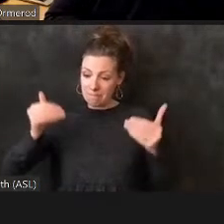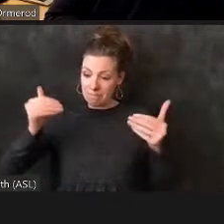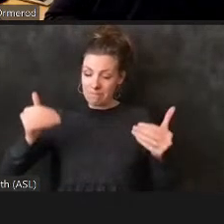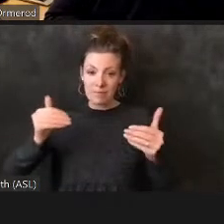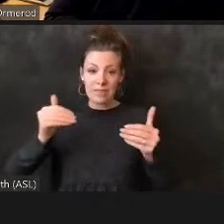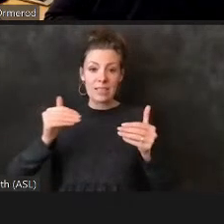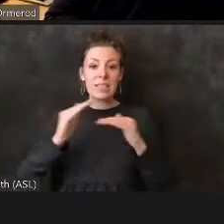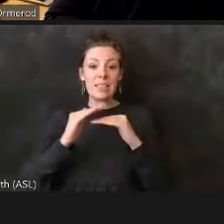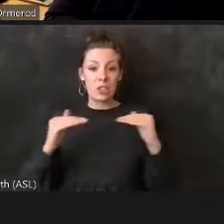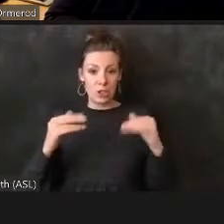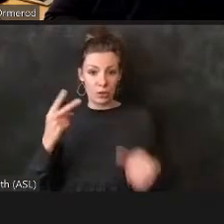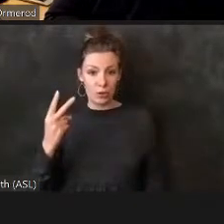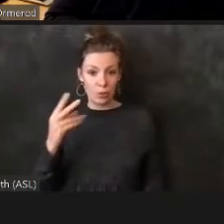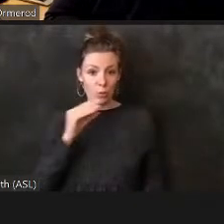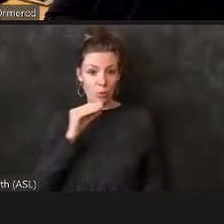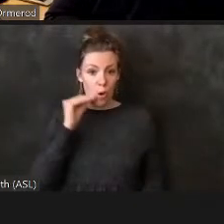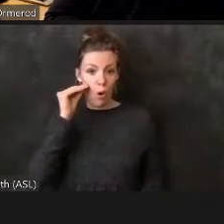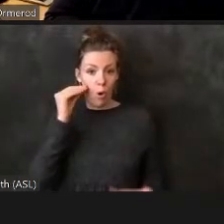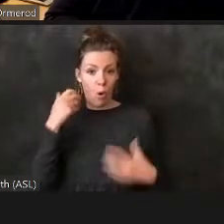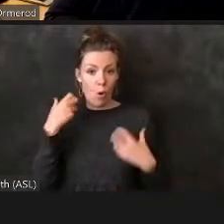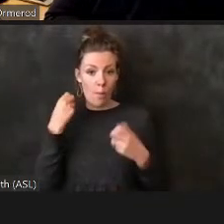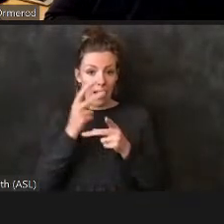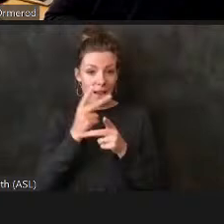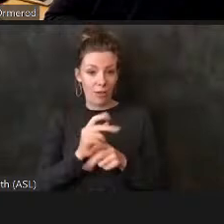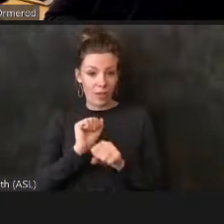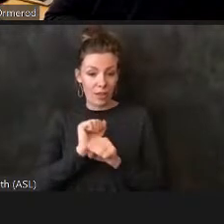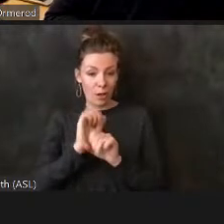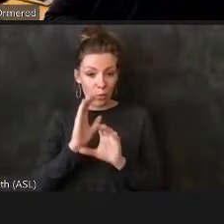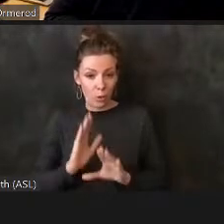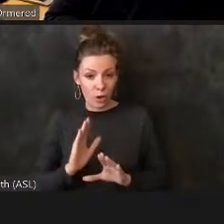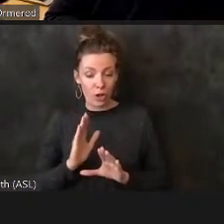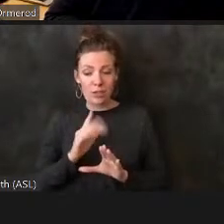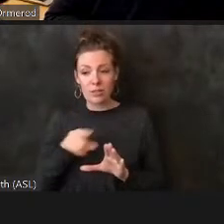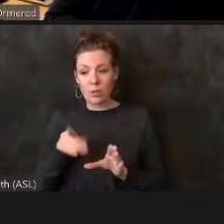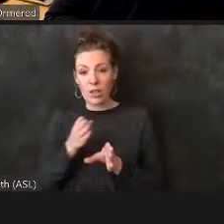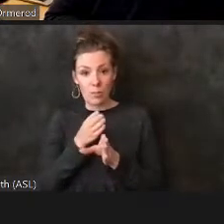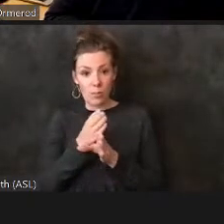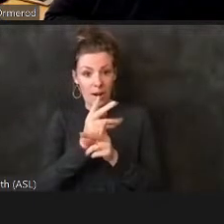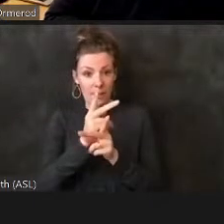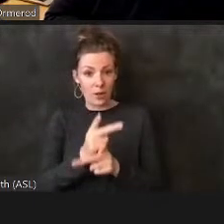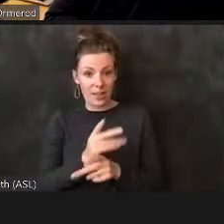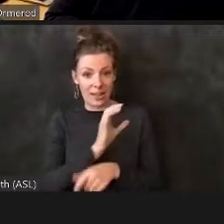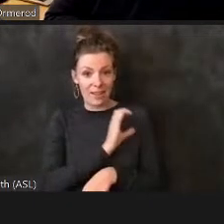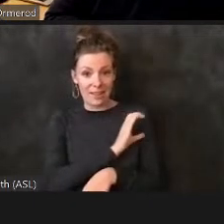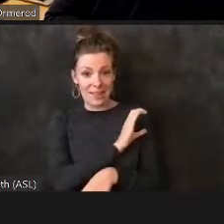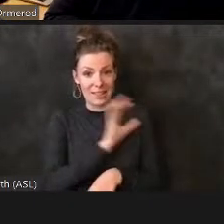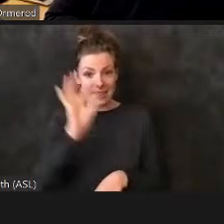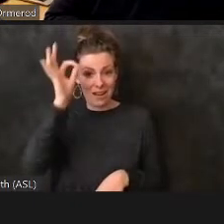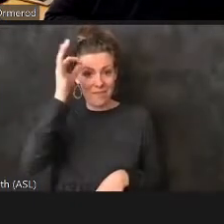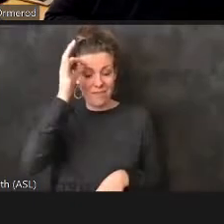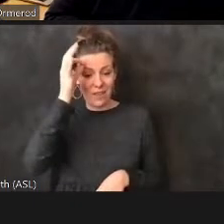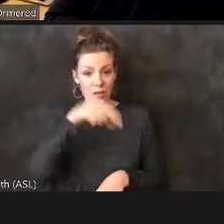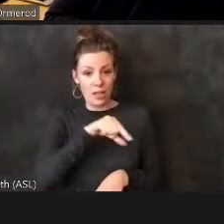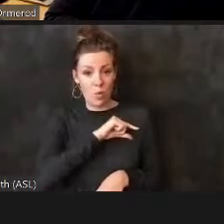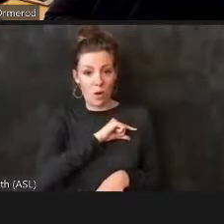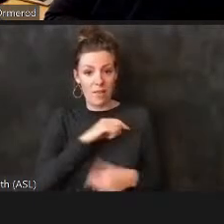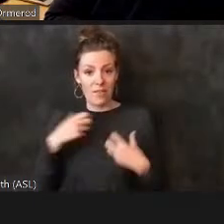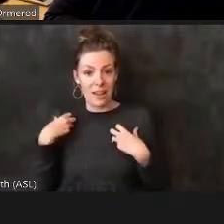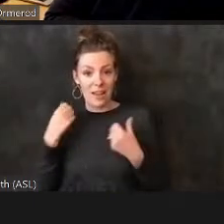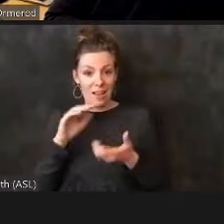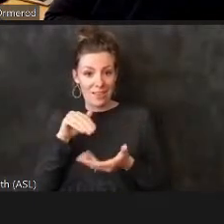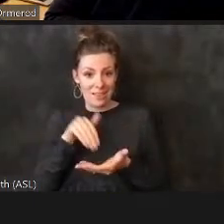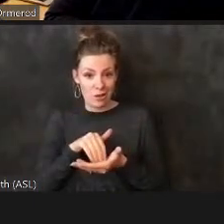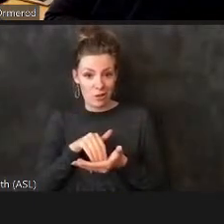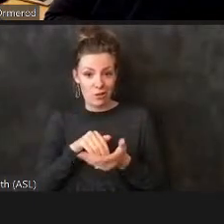de la fase A, donde se le ha dado a los vacuna a los que están trabajando en los hospitales, a los